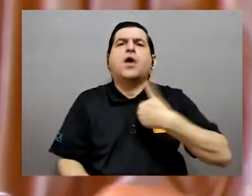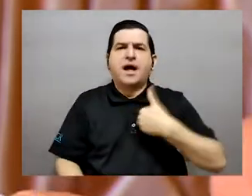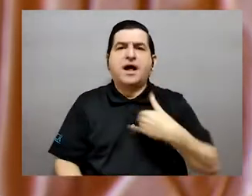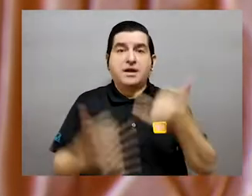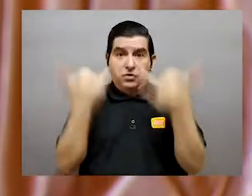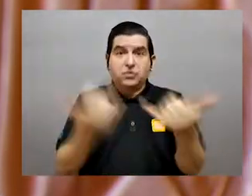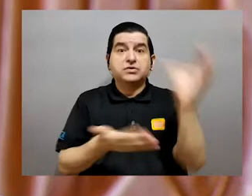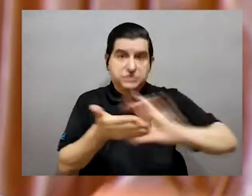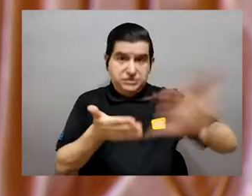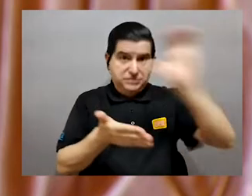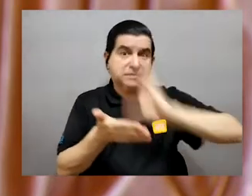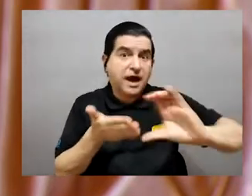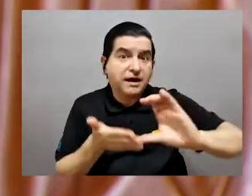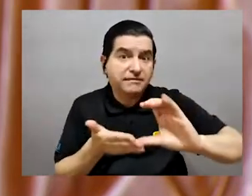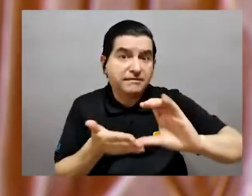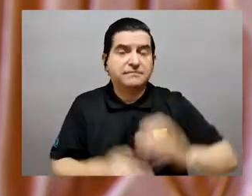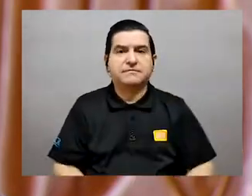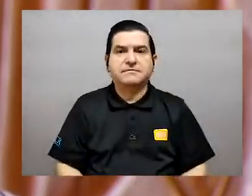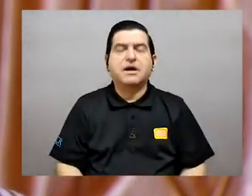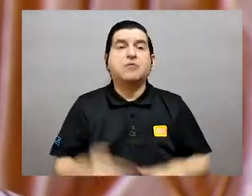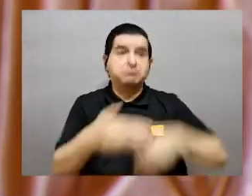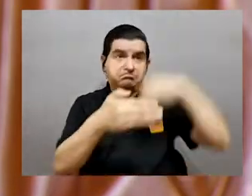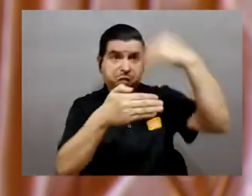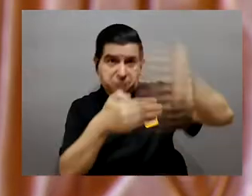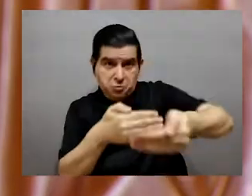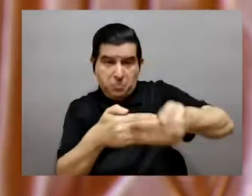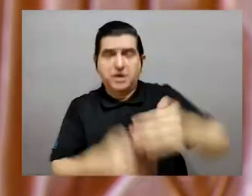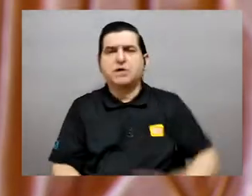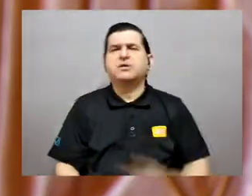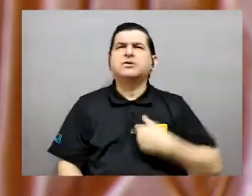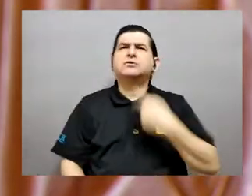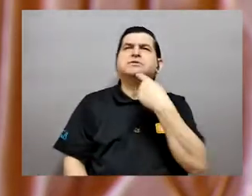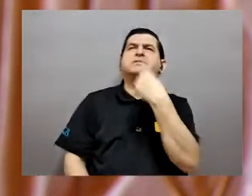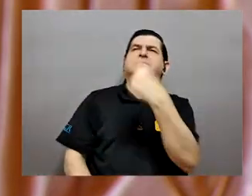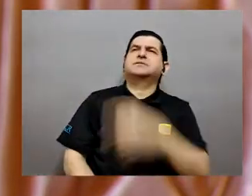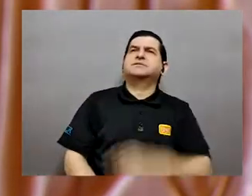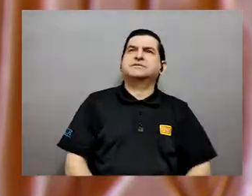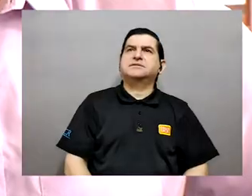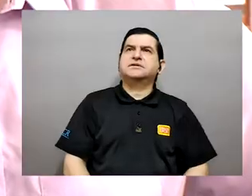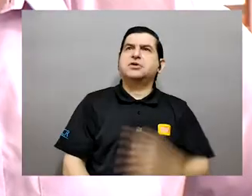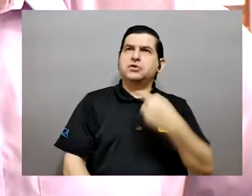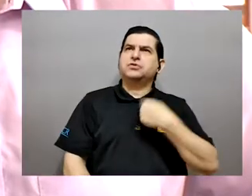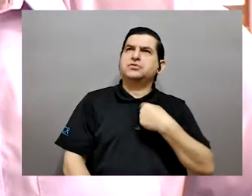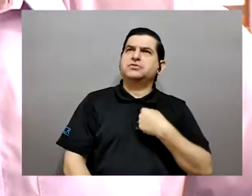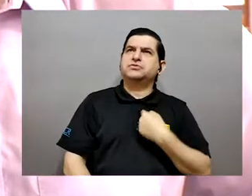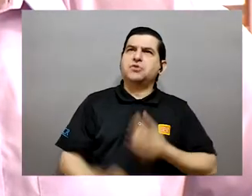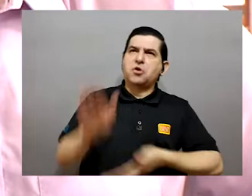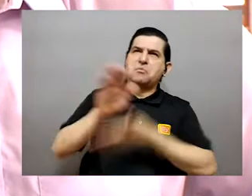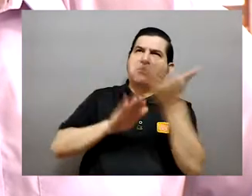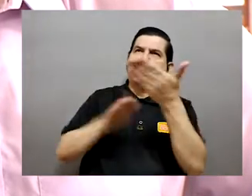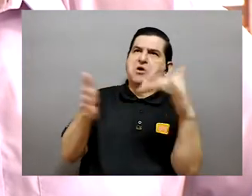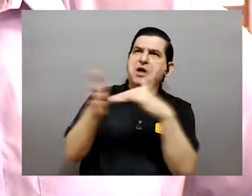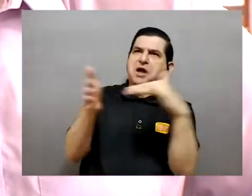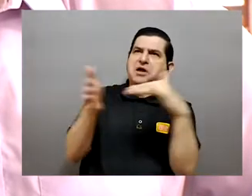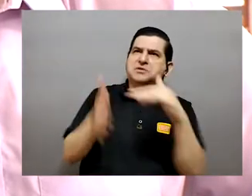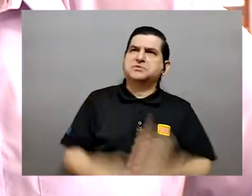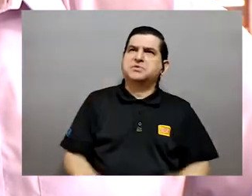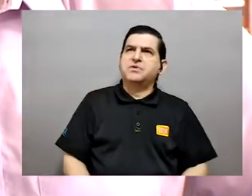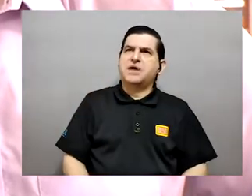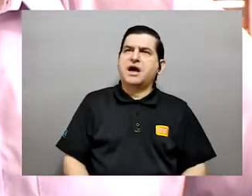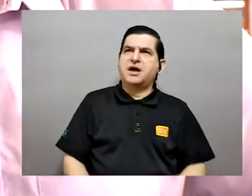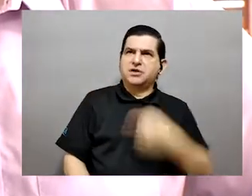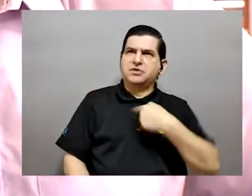me fijaba en todo eso que estaba en torno a mi padre, a mi abuelo, y yo decía, lo que me ha